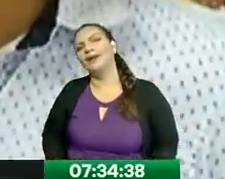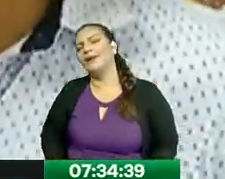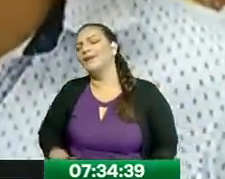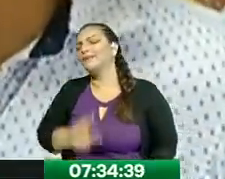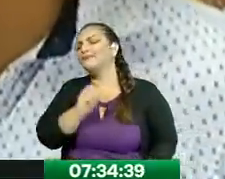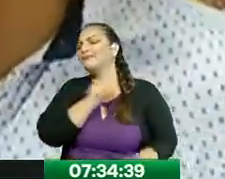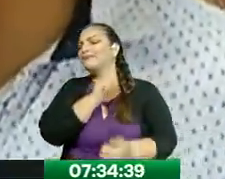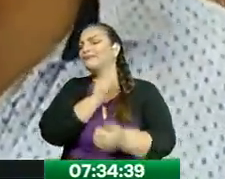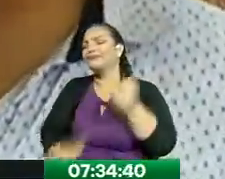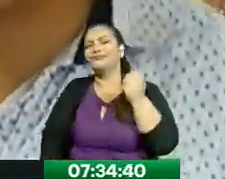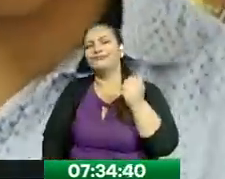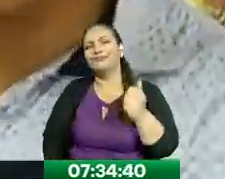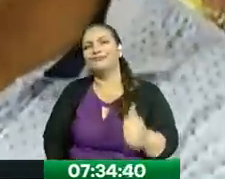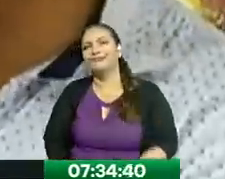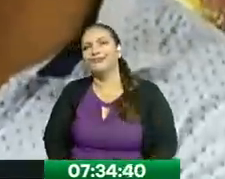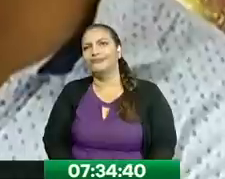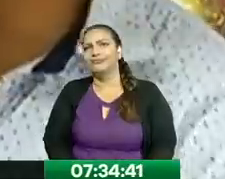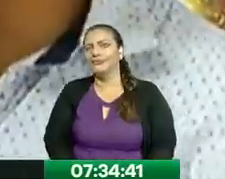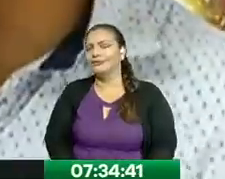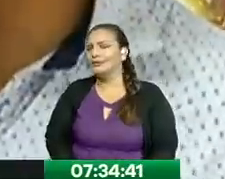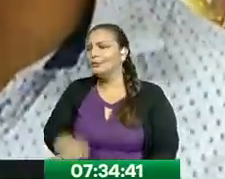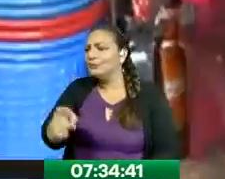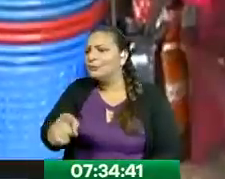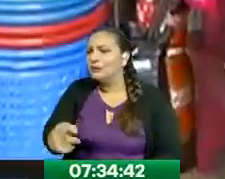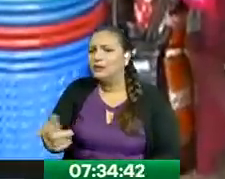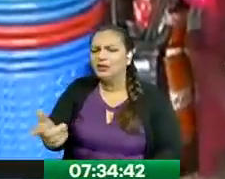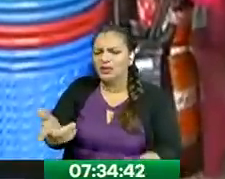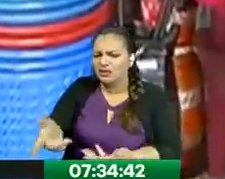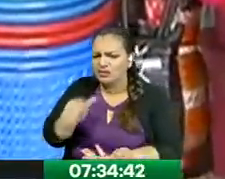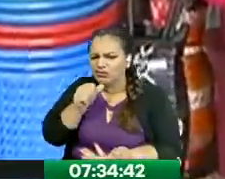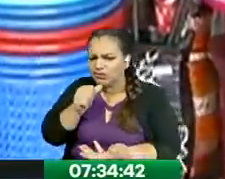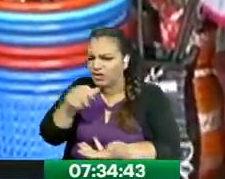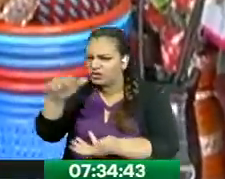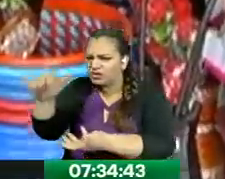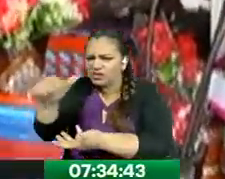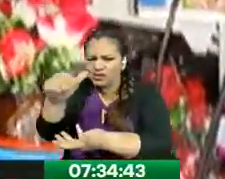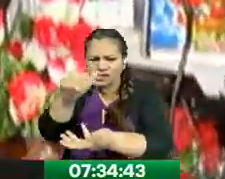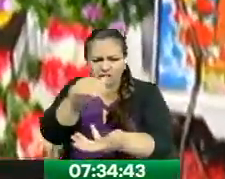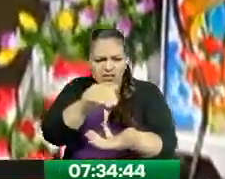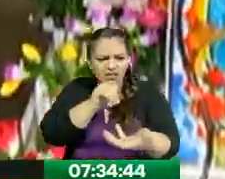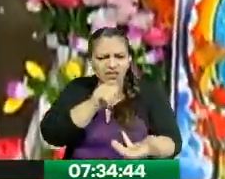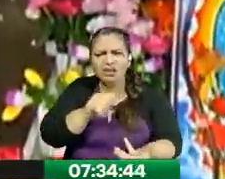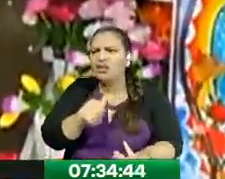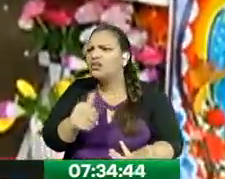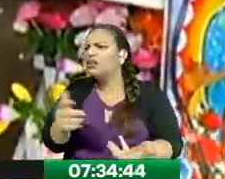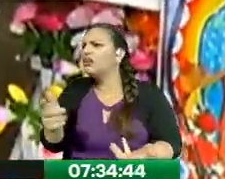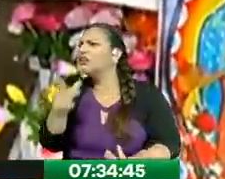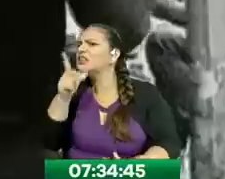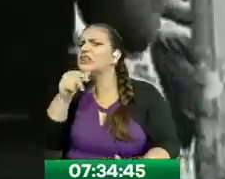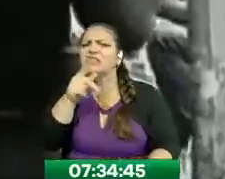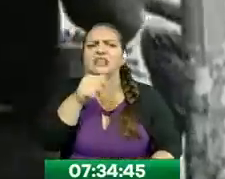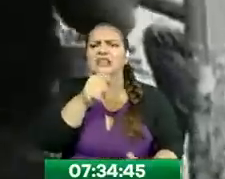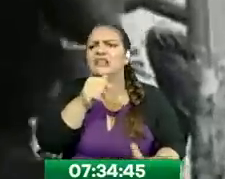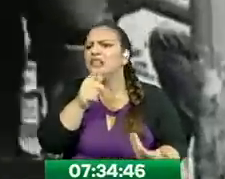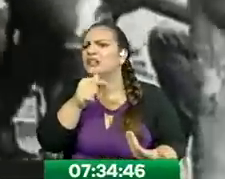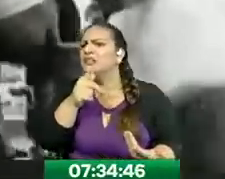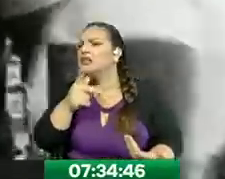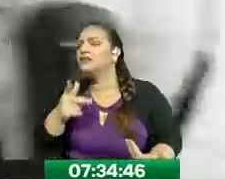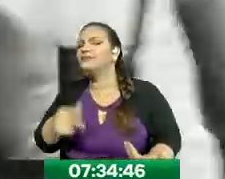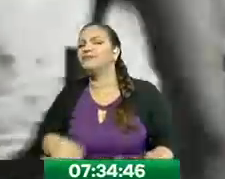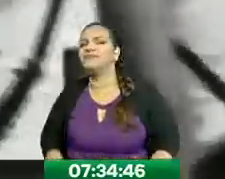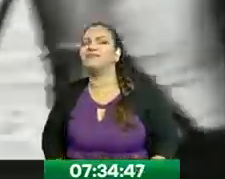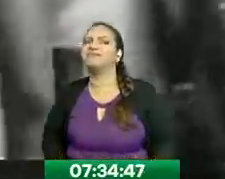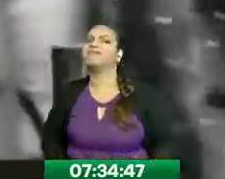llamé de cuenta que los juguetes de acá y juguetes de acá ya no había el perjudicado asegura que el monto de lo sustraído superaría